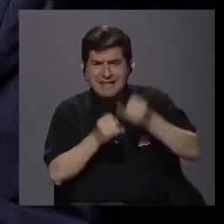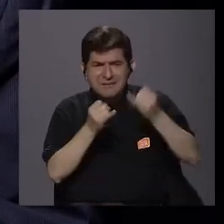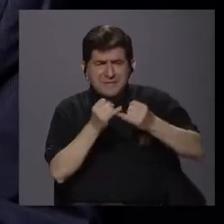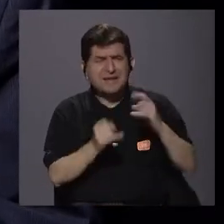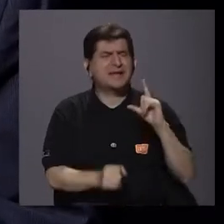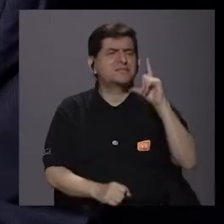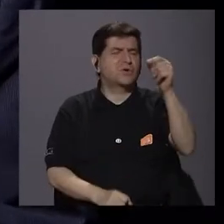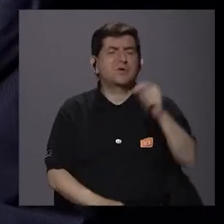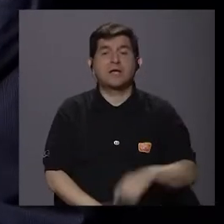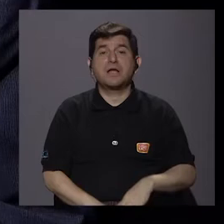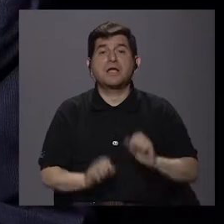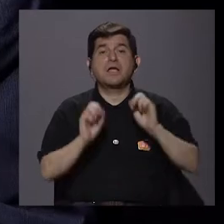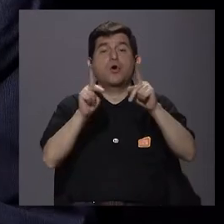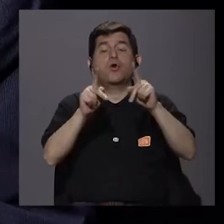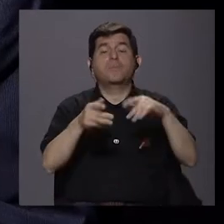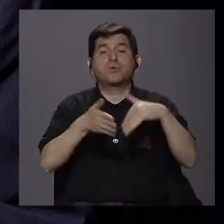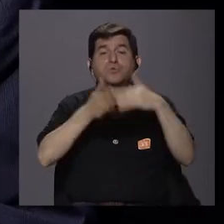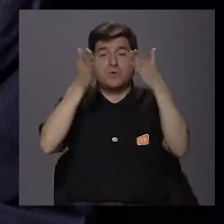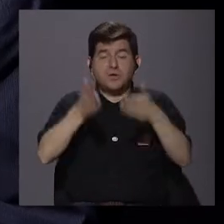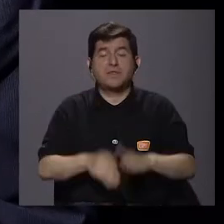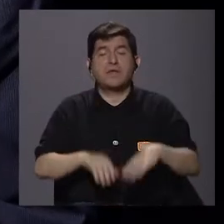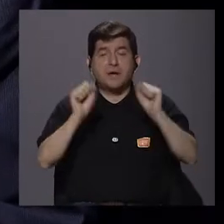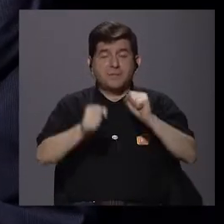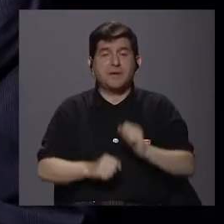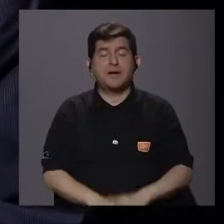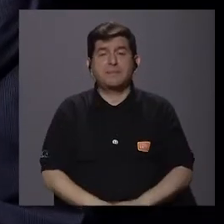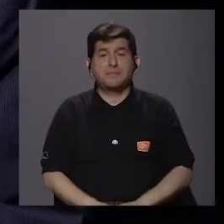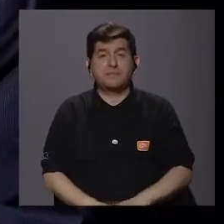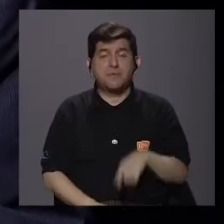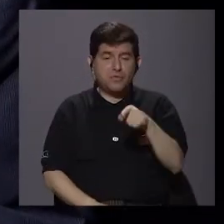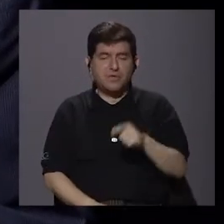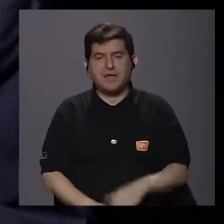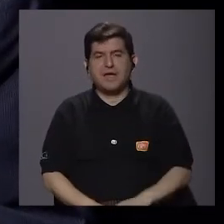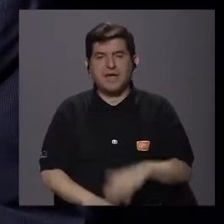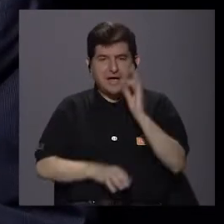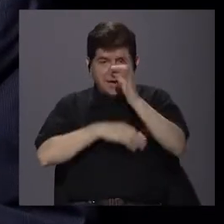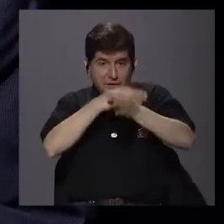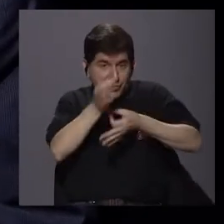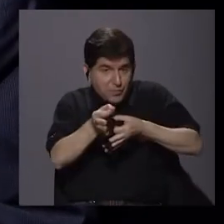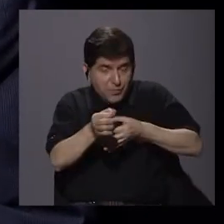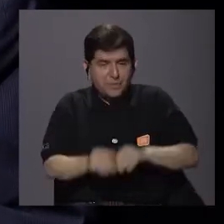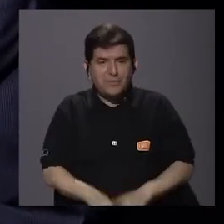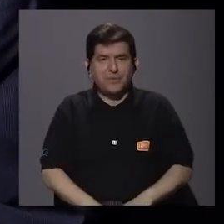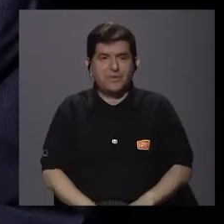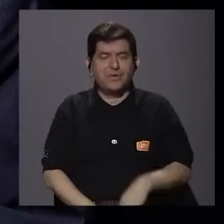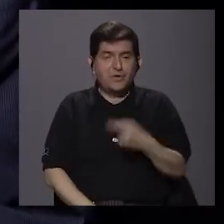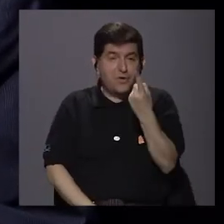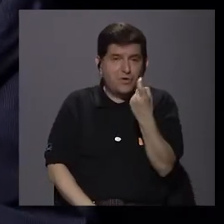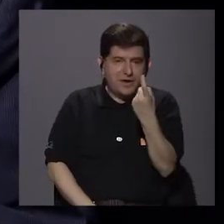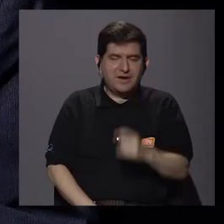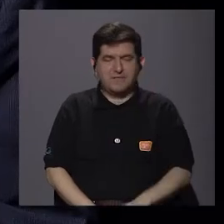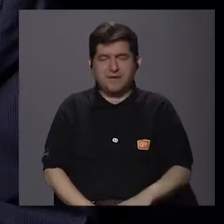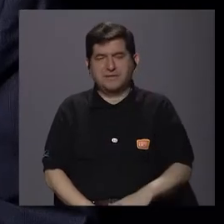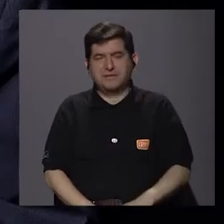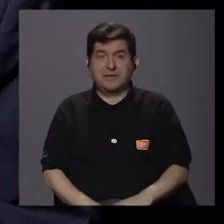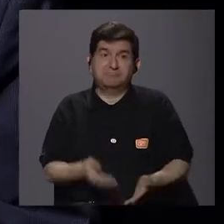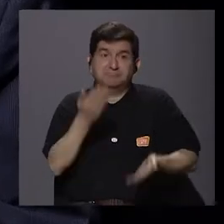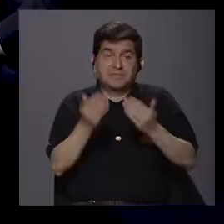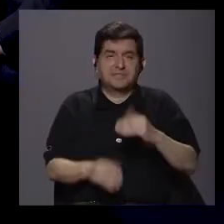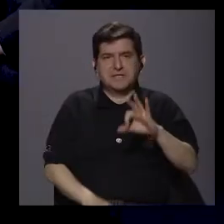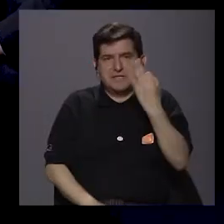todavía le queda margen al alumno para reponer por lo menos psicológicamente para reponer la distancia